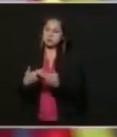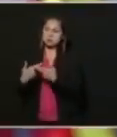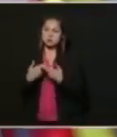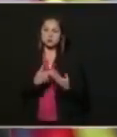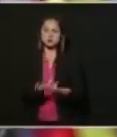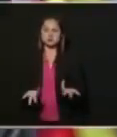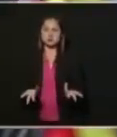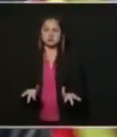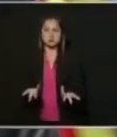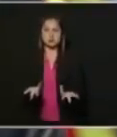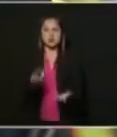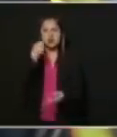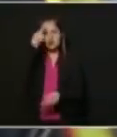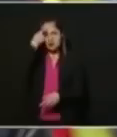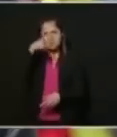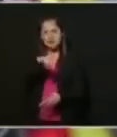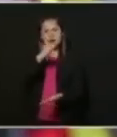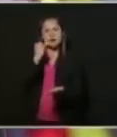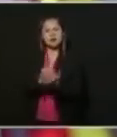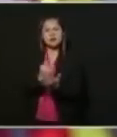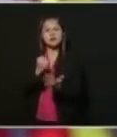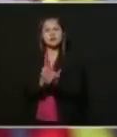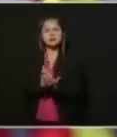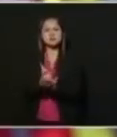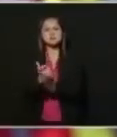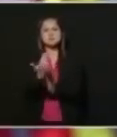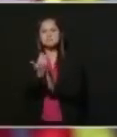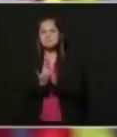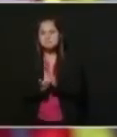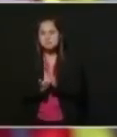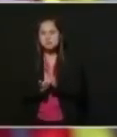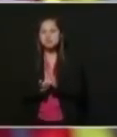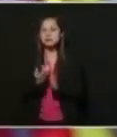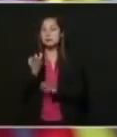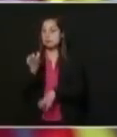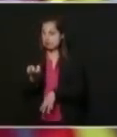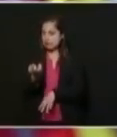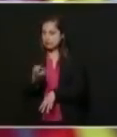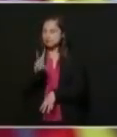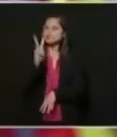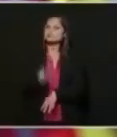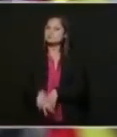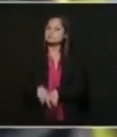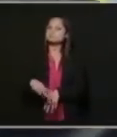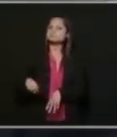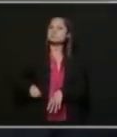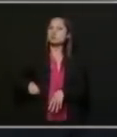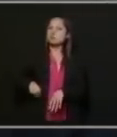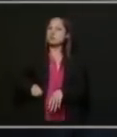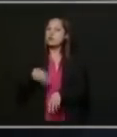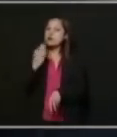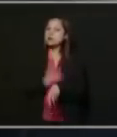la evasión fiscal. Va a ser también delito grave.